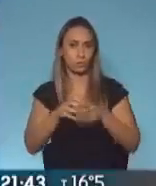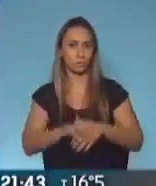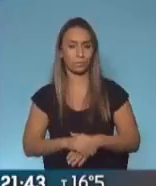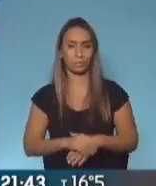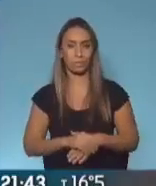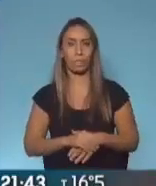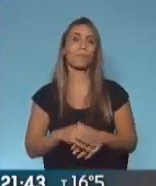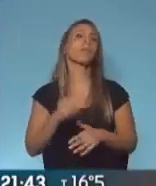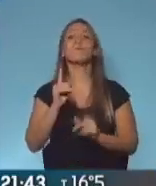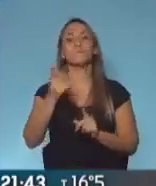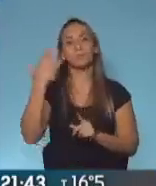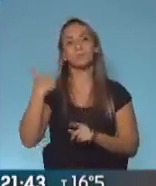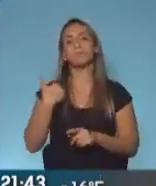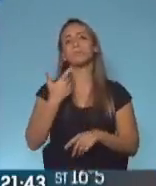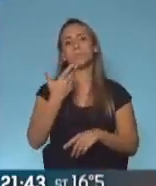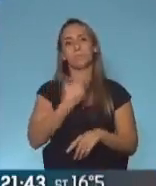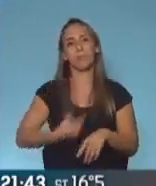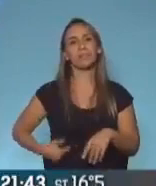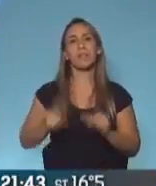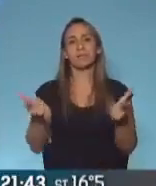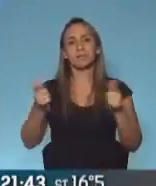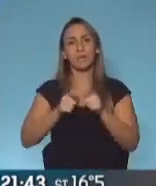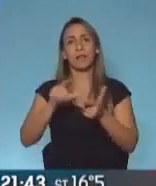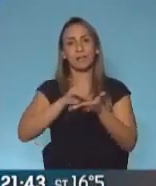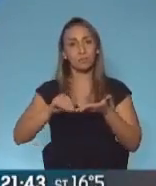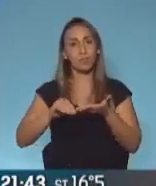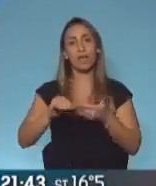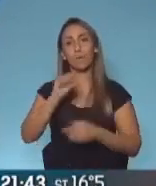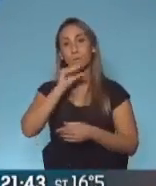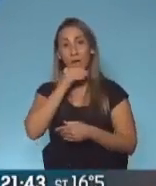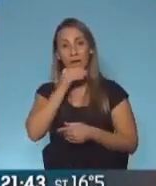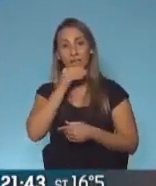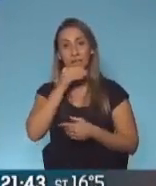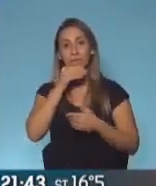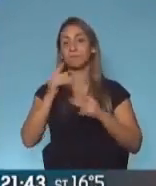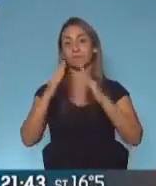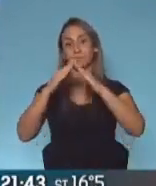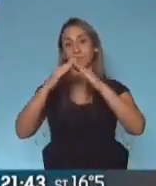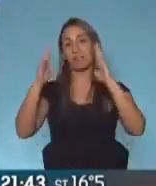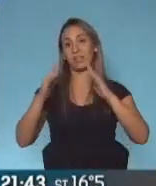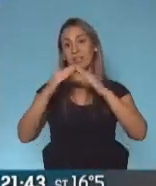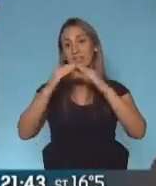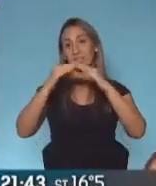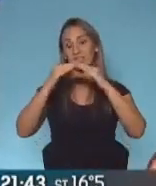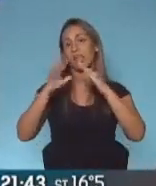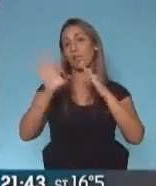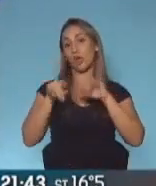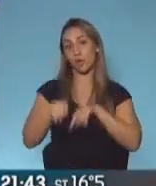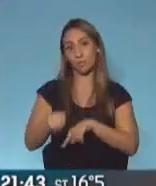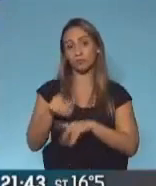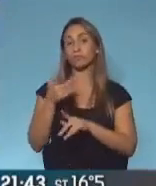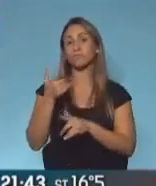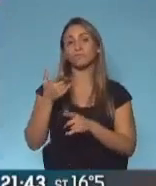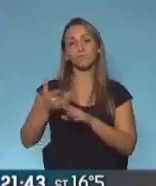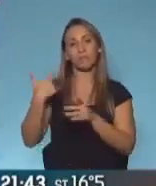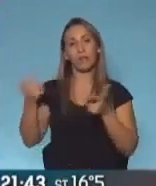Allí hablaba el presidente de la Cámara de Diputados, allí hablaba Sergio Massa, a la salida de la reunión en la Quinta de Olivos con Alberto Fernández. Dos o